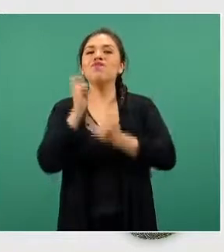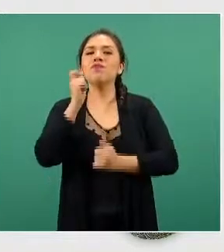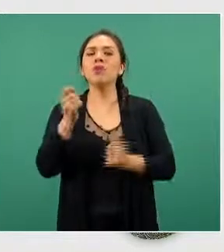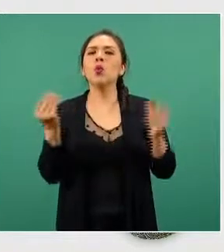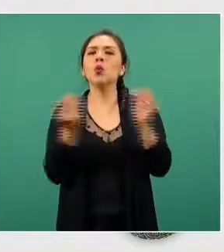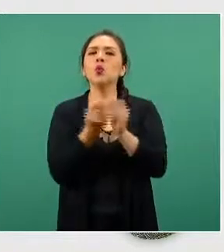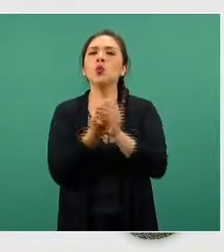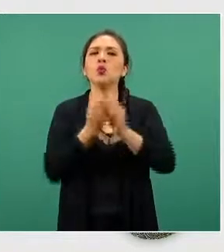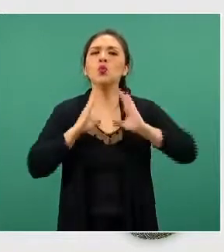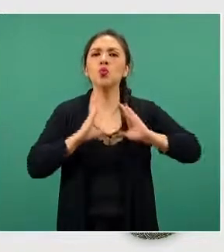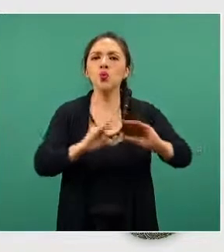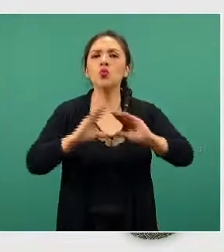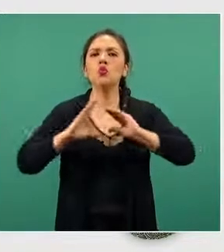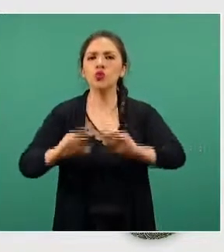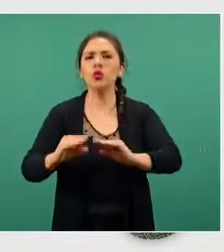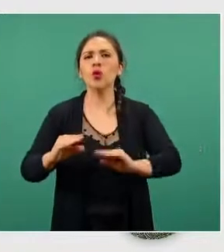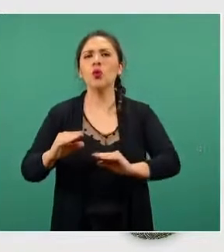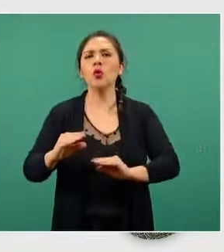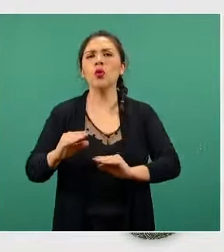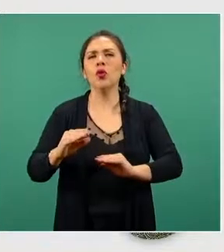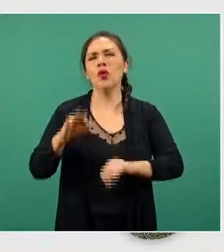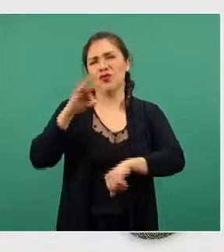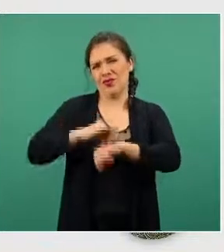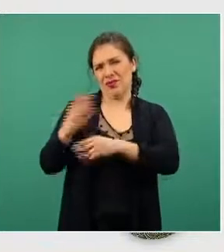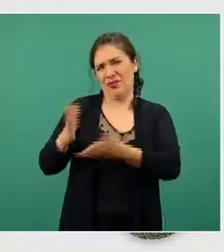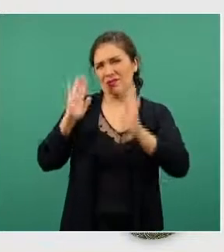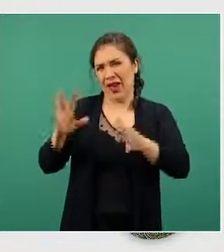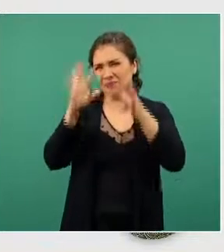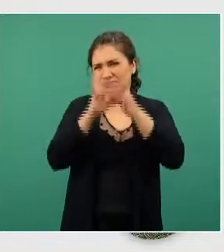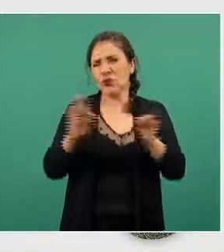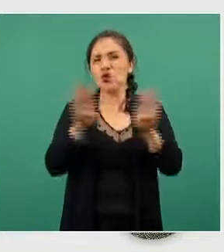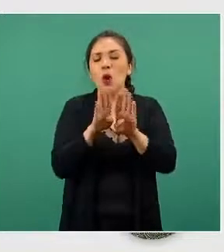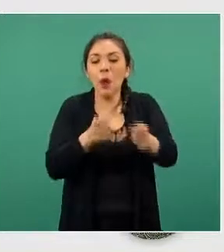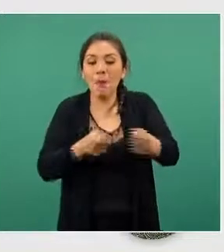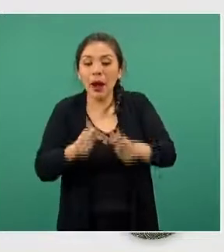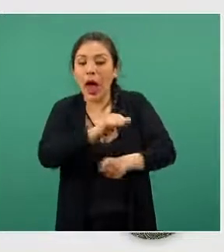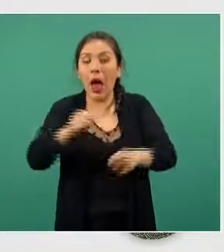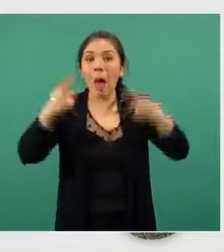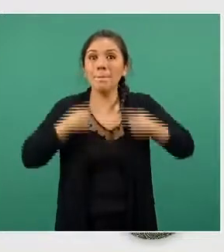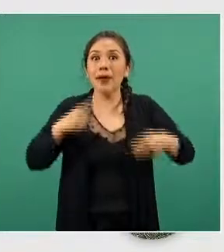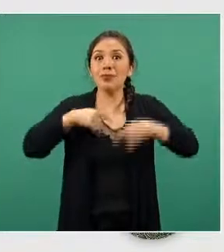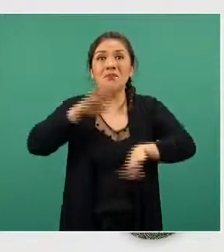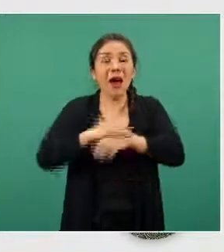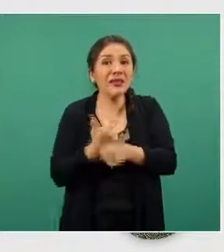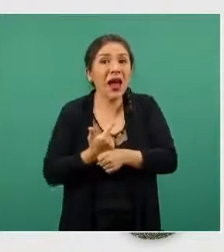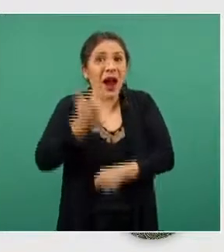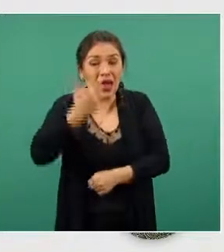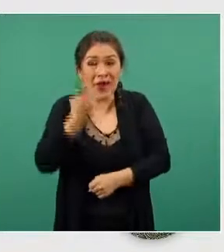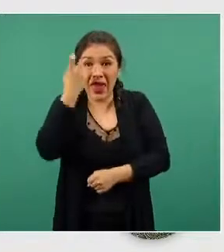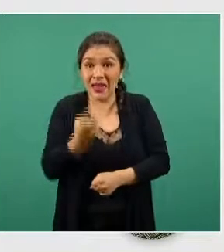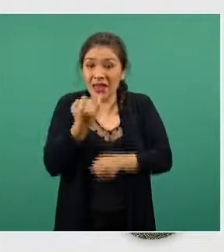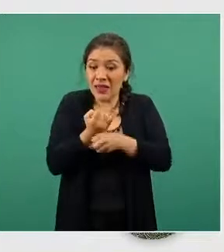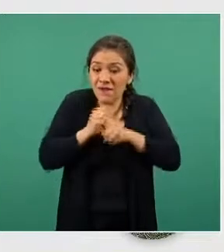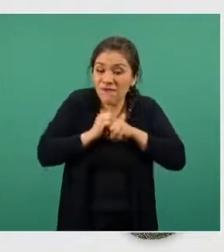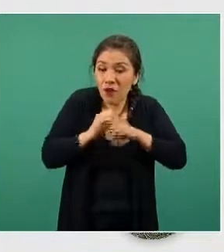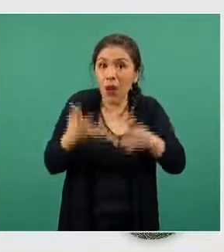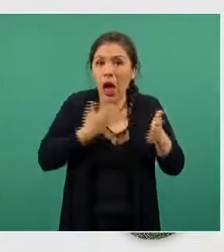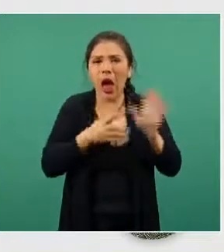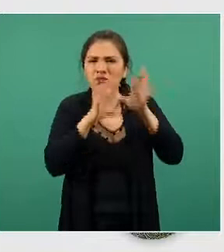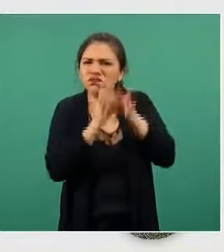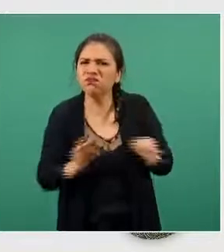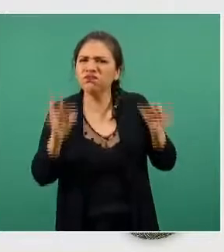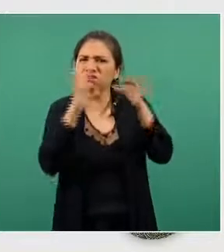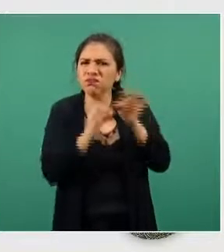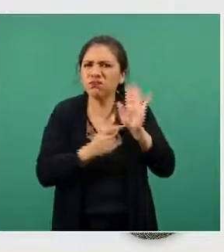curso que ya presentó el doctor, de hecho, de manejo de pacientes graves. Toda esta información y presentaciones que se van dando, se